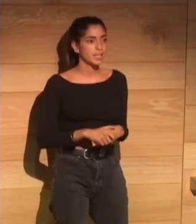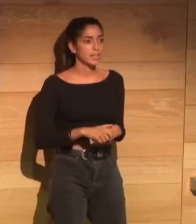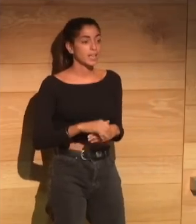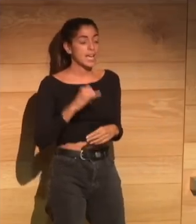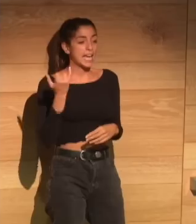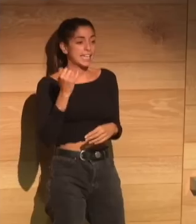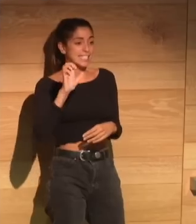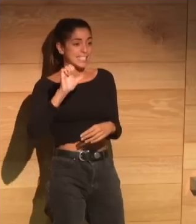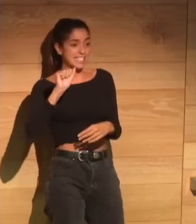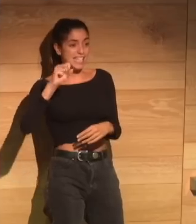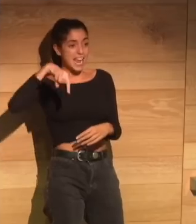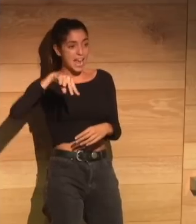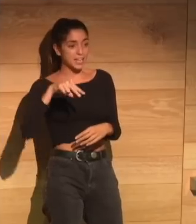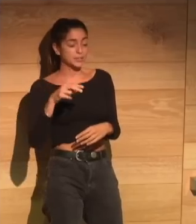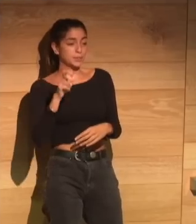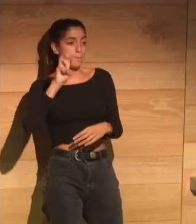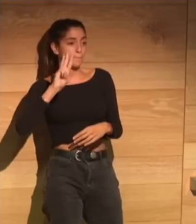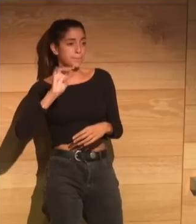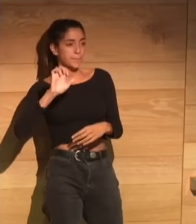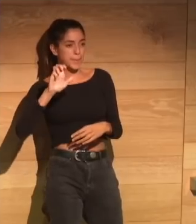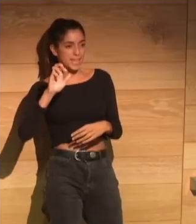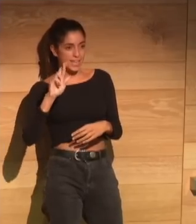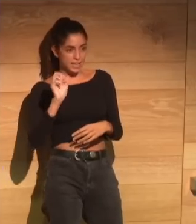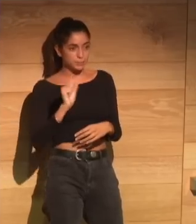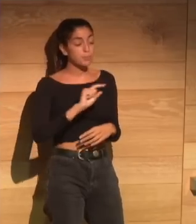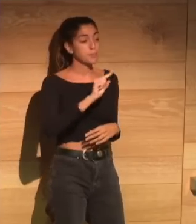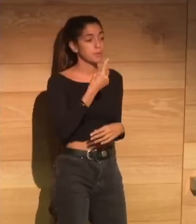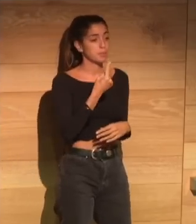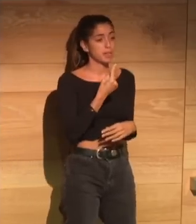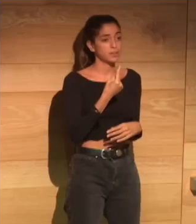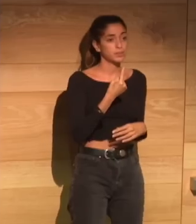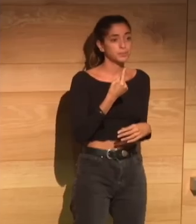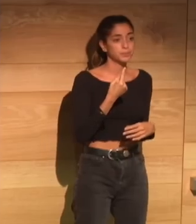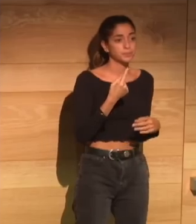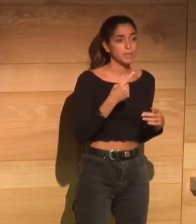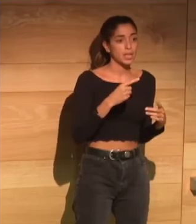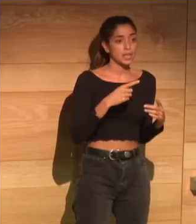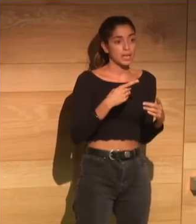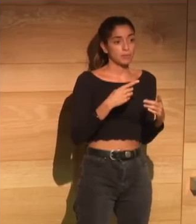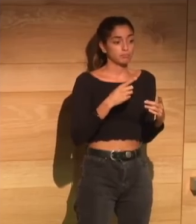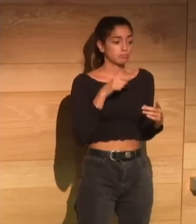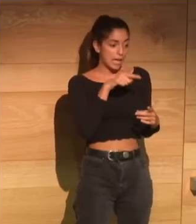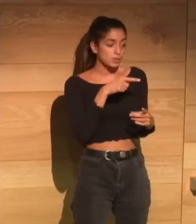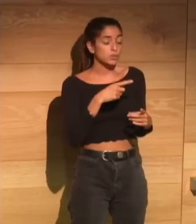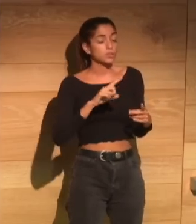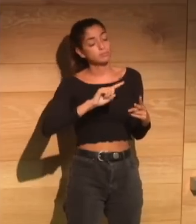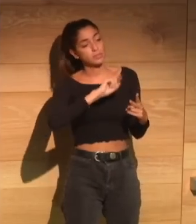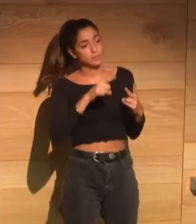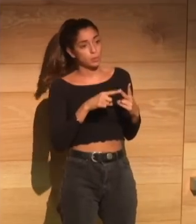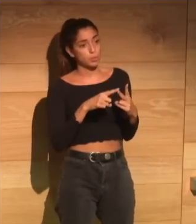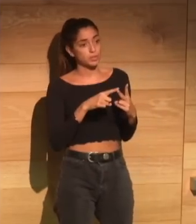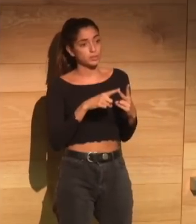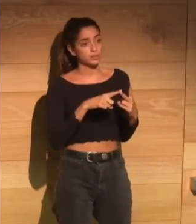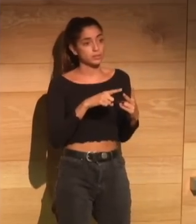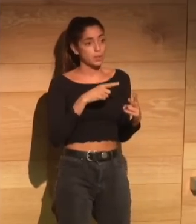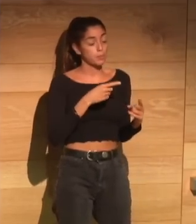En primer lugar, pondremos eso en cuestión, y en segundo lugar, hablando lo ponemos en cuestión, y a lo mejor luego ganas tú. Vale. Lo ponemos en cuestión y